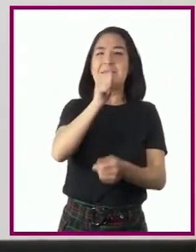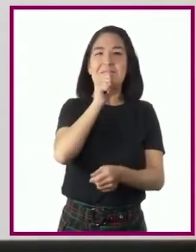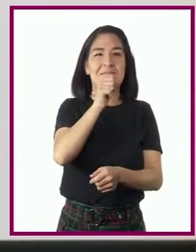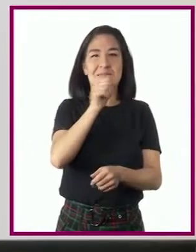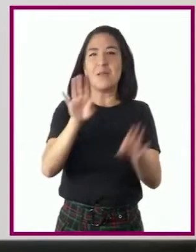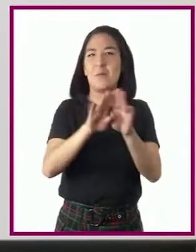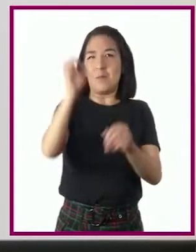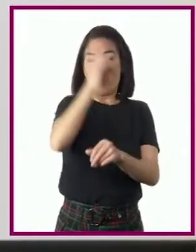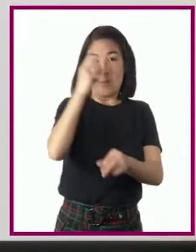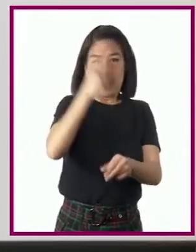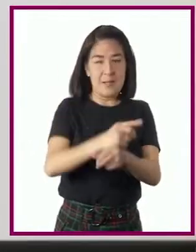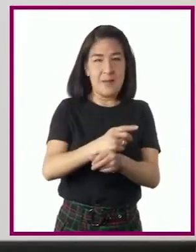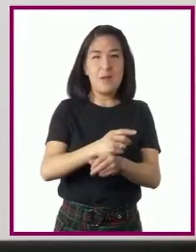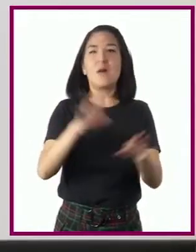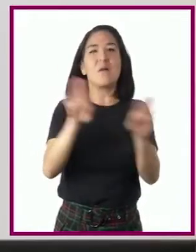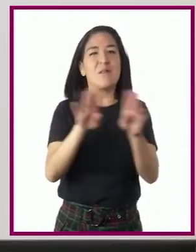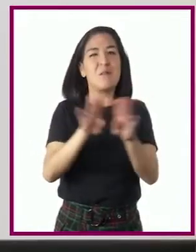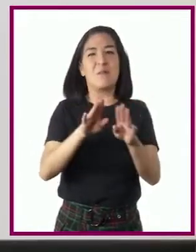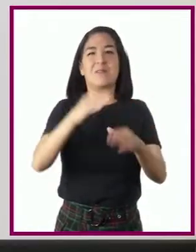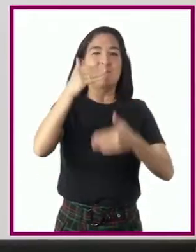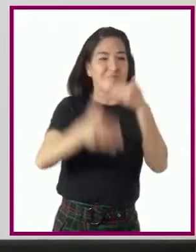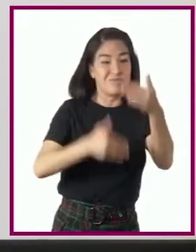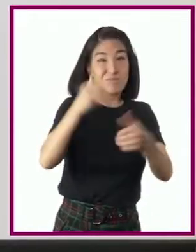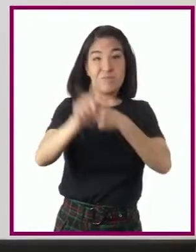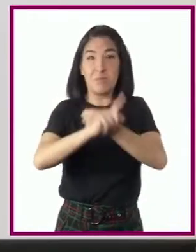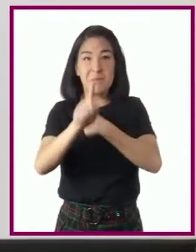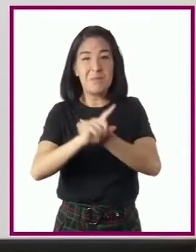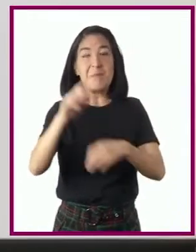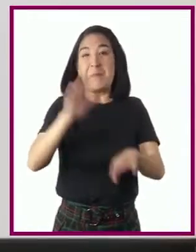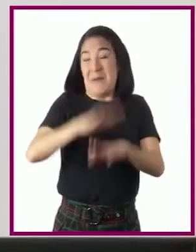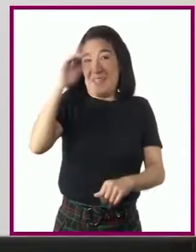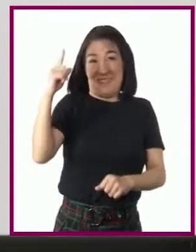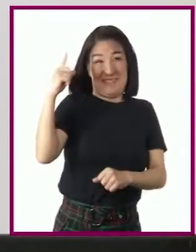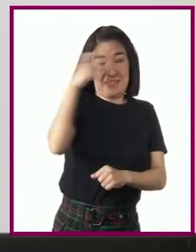Toda situación, por más complicada que sea, nos da la